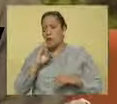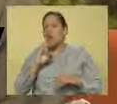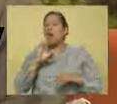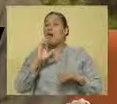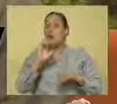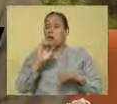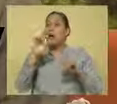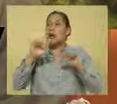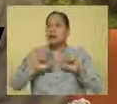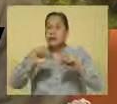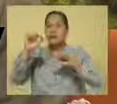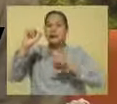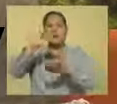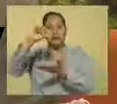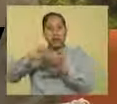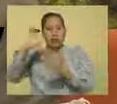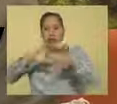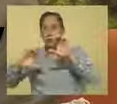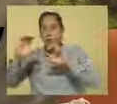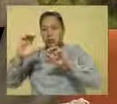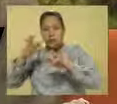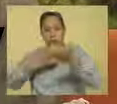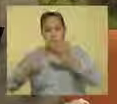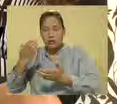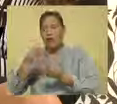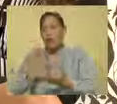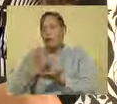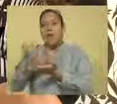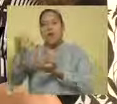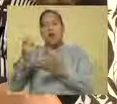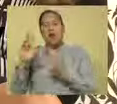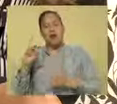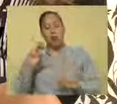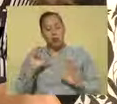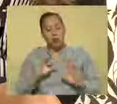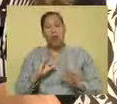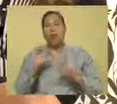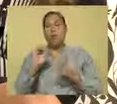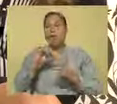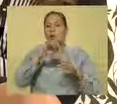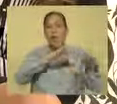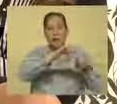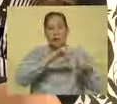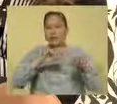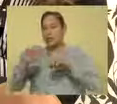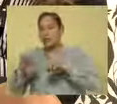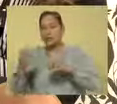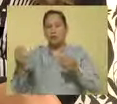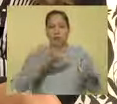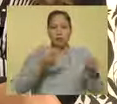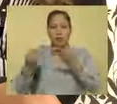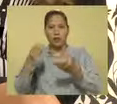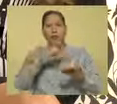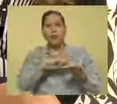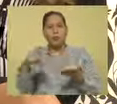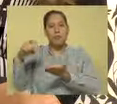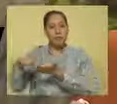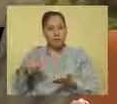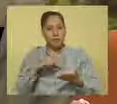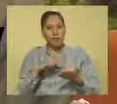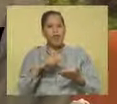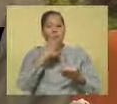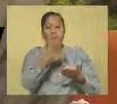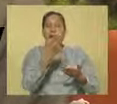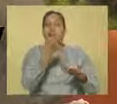el supermercado, que Claro. es importante, sino también lo que nos compramos unos a otros entre empresas. Y posteriormente que se detone